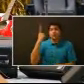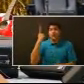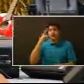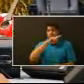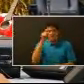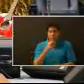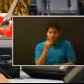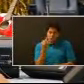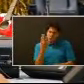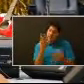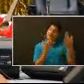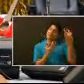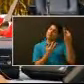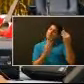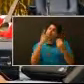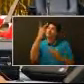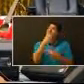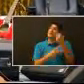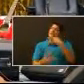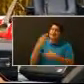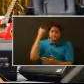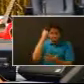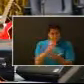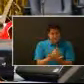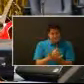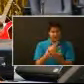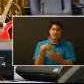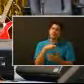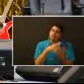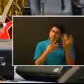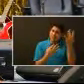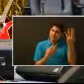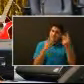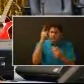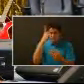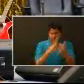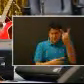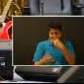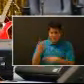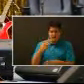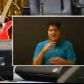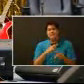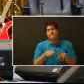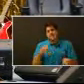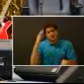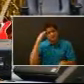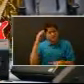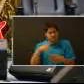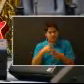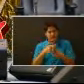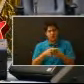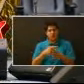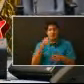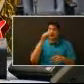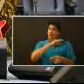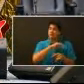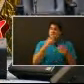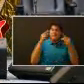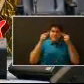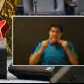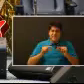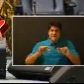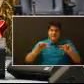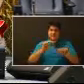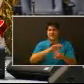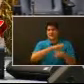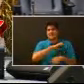Amén. Estamos esperando su venida, pero sabemos que mientras estamos aquí, hermanos, hay lucha, porque